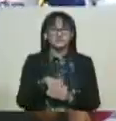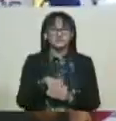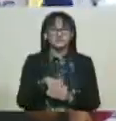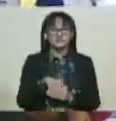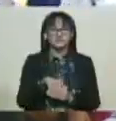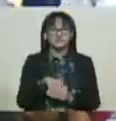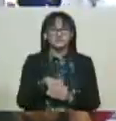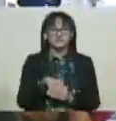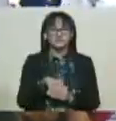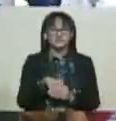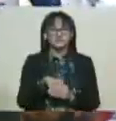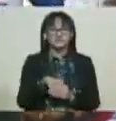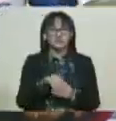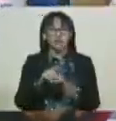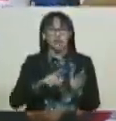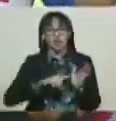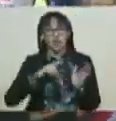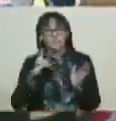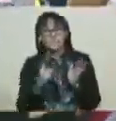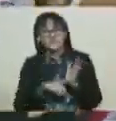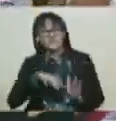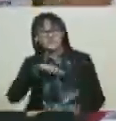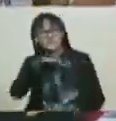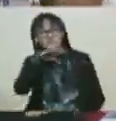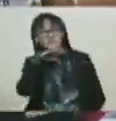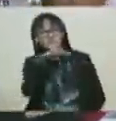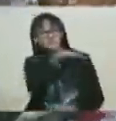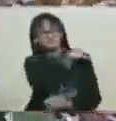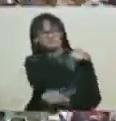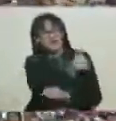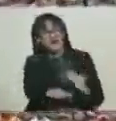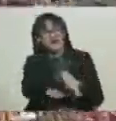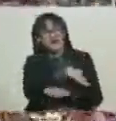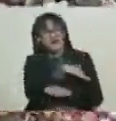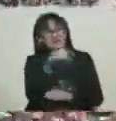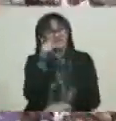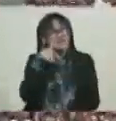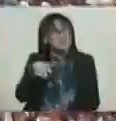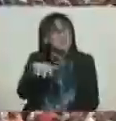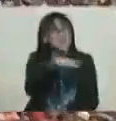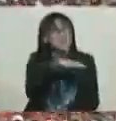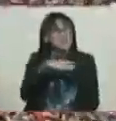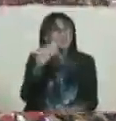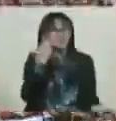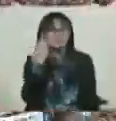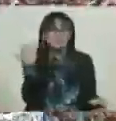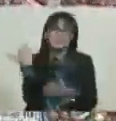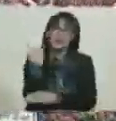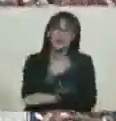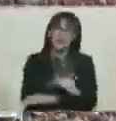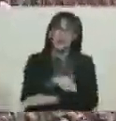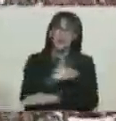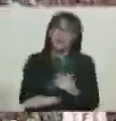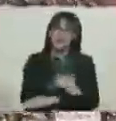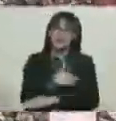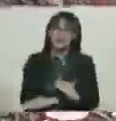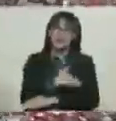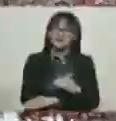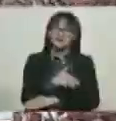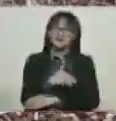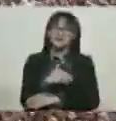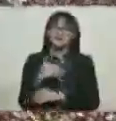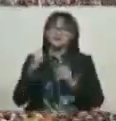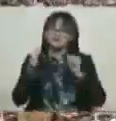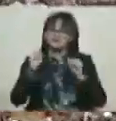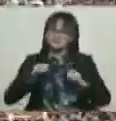la avenida caracas de san felipe con el pueblo en la calle diciendo vamos